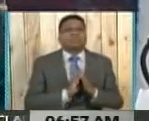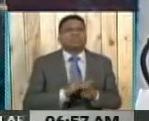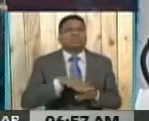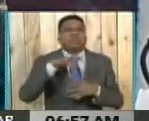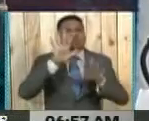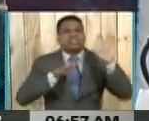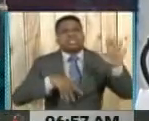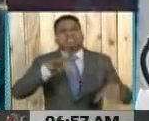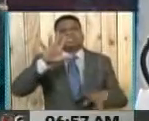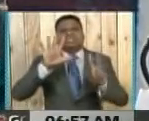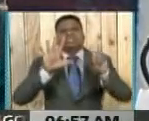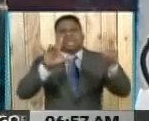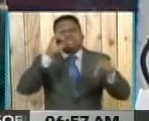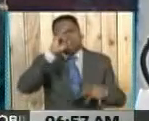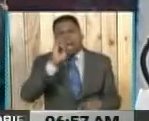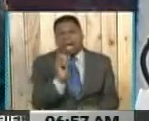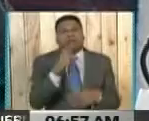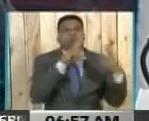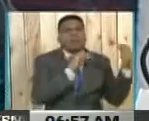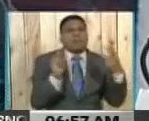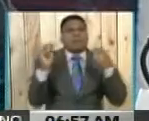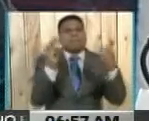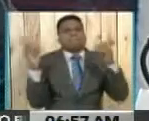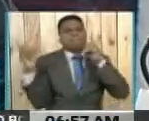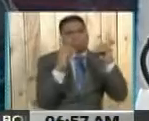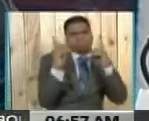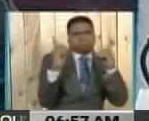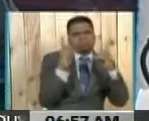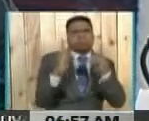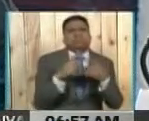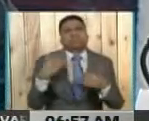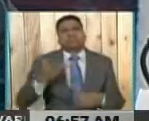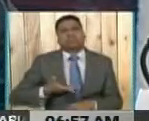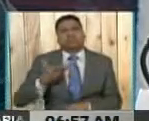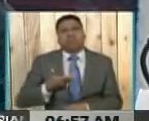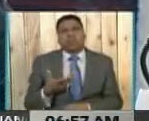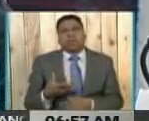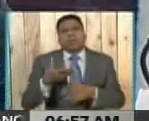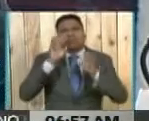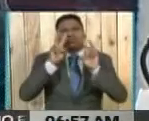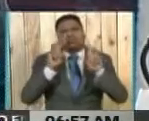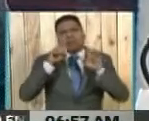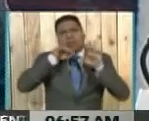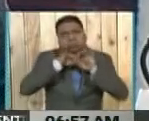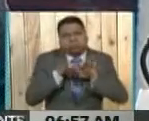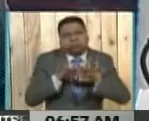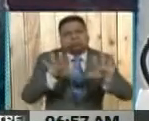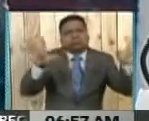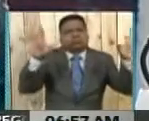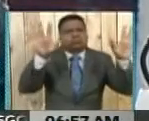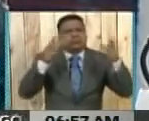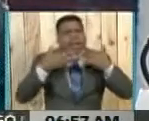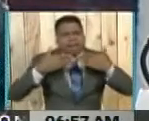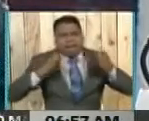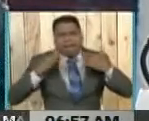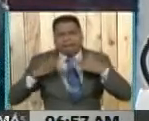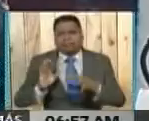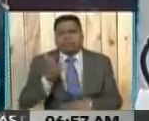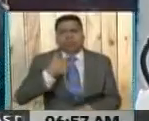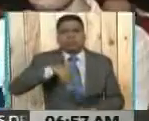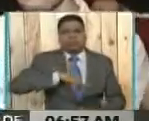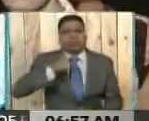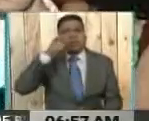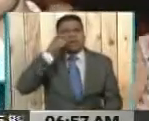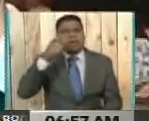17 años para debatir en torno a nuestros nuevos horizontes, a las posibilidades que se nos abren como pueblos en